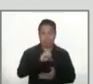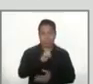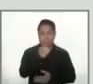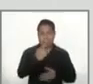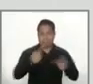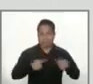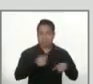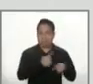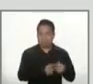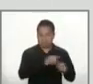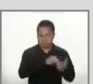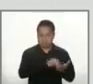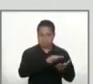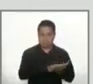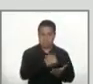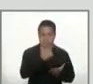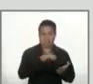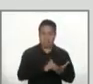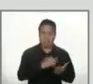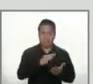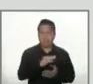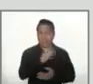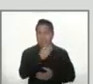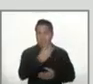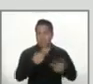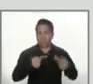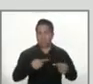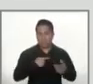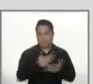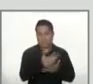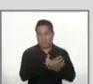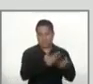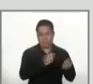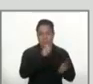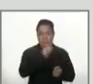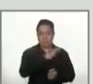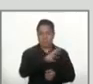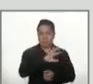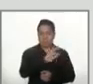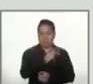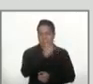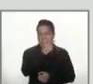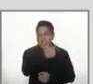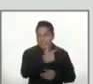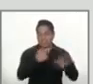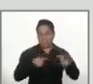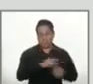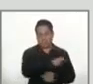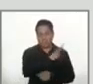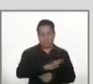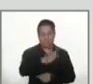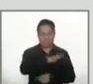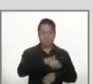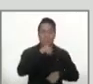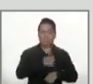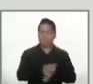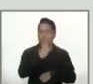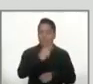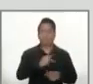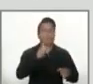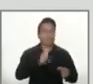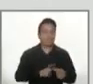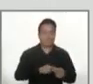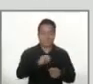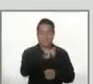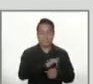8.061 casos confirmados, 7.093 recuperados y 547 defunciones. Jurisdicción Sanitaria número